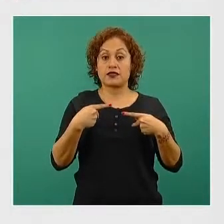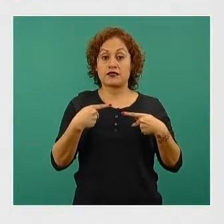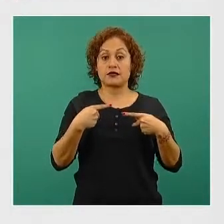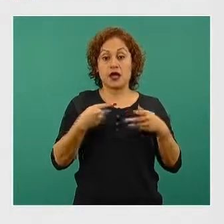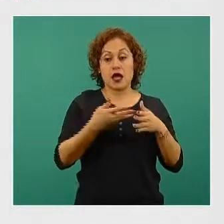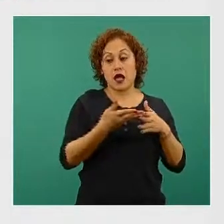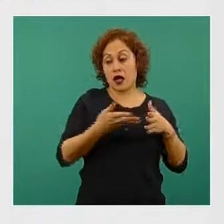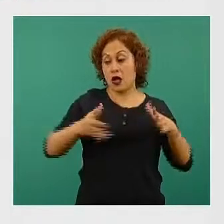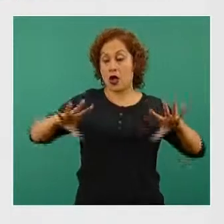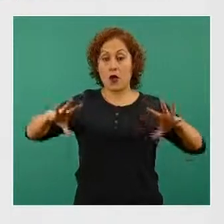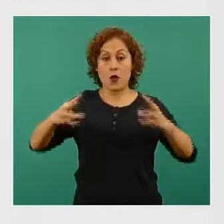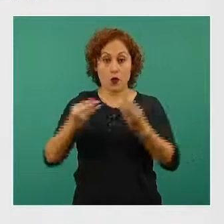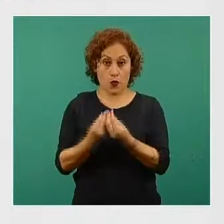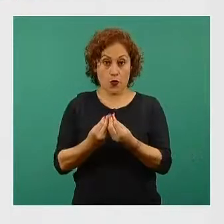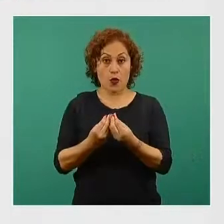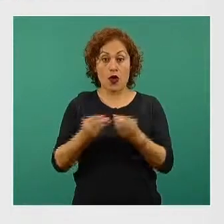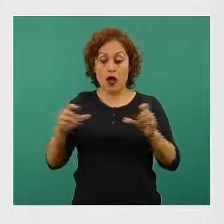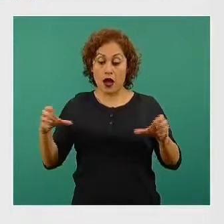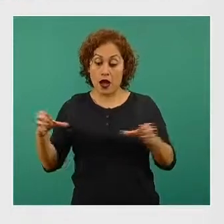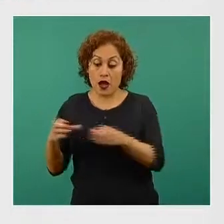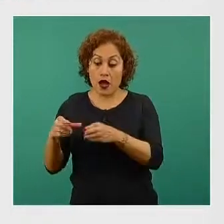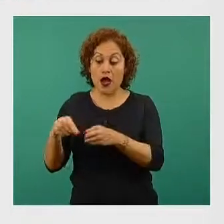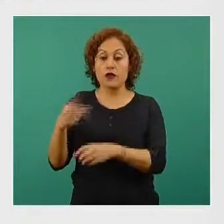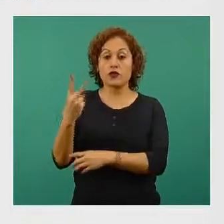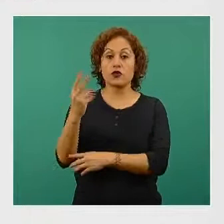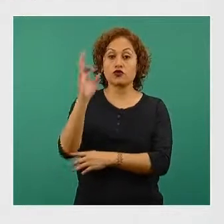y enfermaron. 2%,